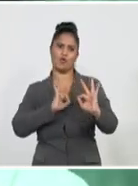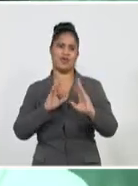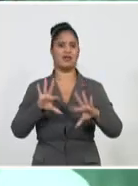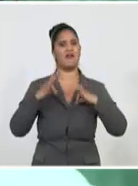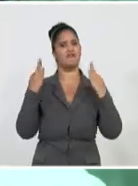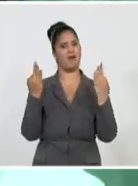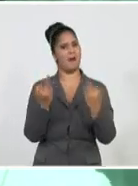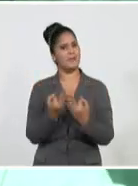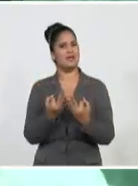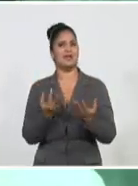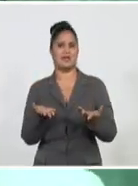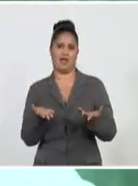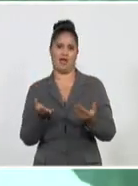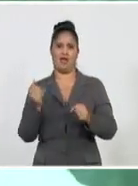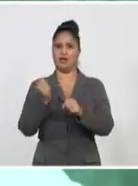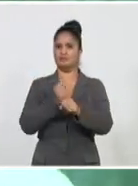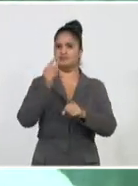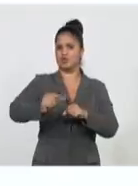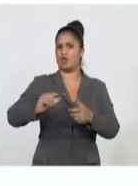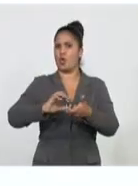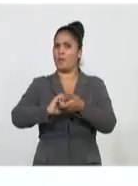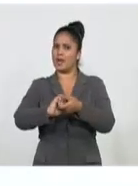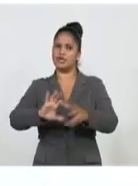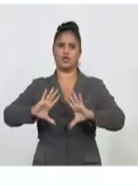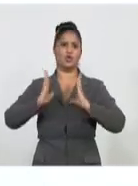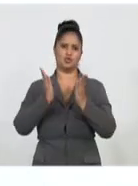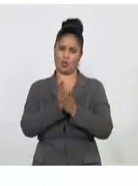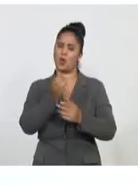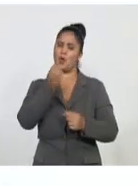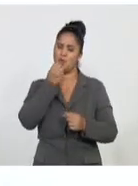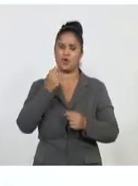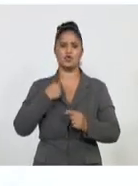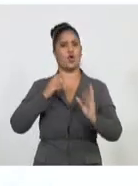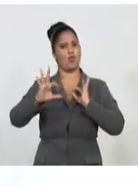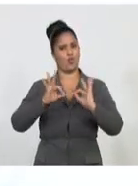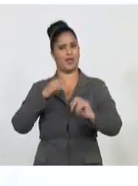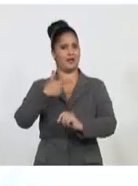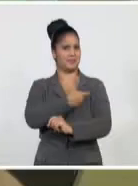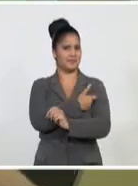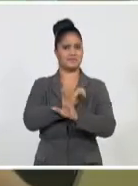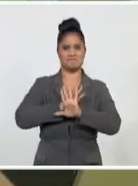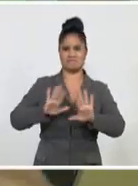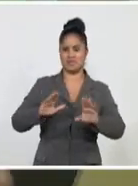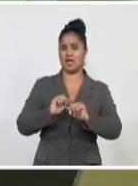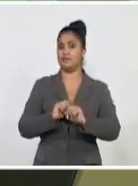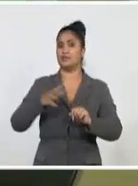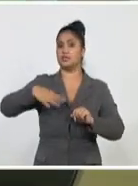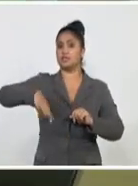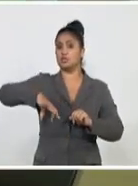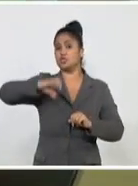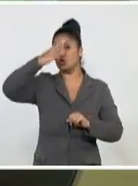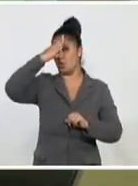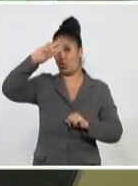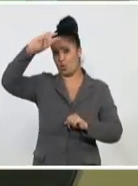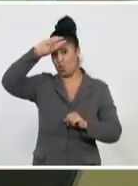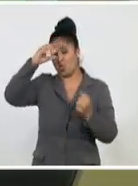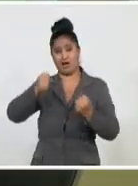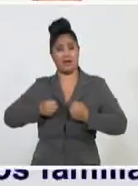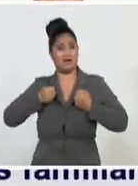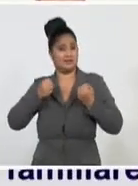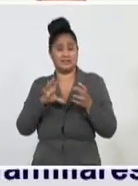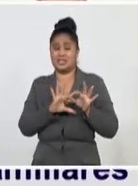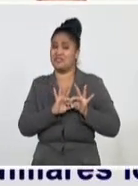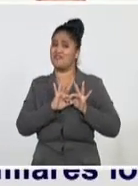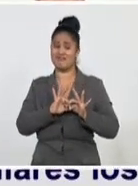mis familiares y a todo lo que me rodean. Cuando la situación epidemiológica en el país se complejiza dada la